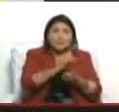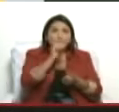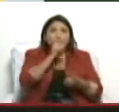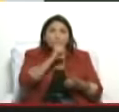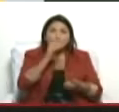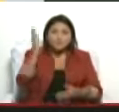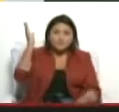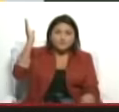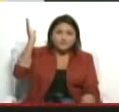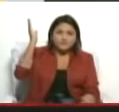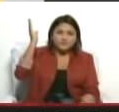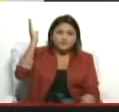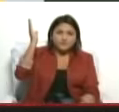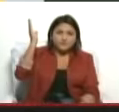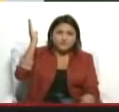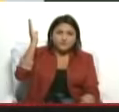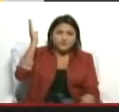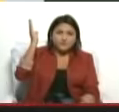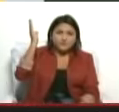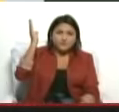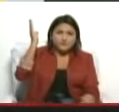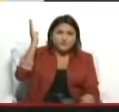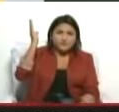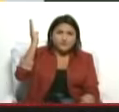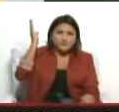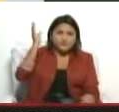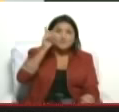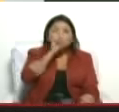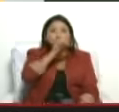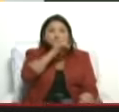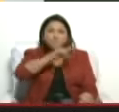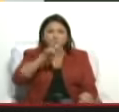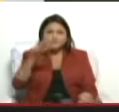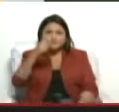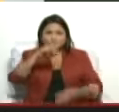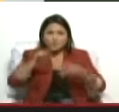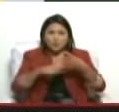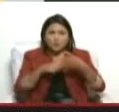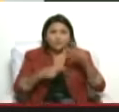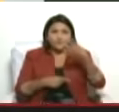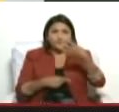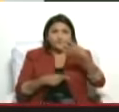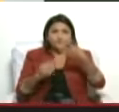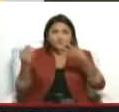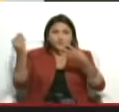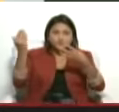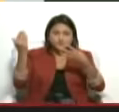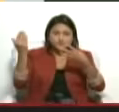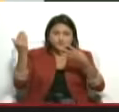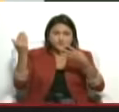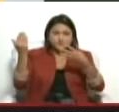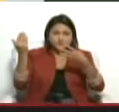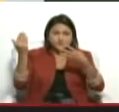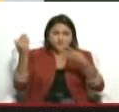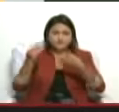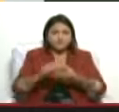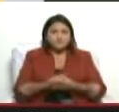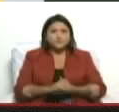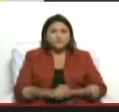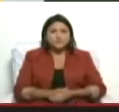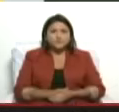en pantalla norbey Marín wenger Enrique Tamara suju Sebastiana